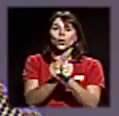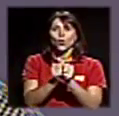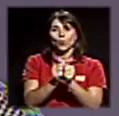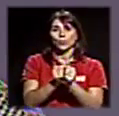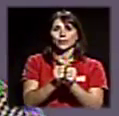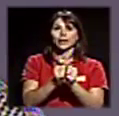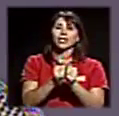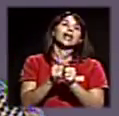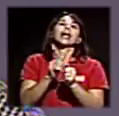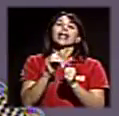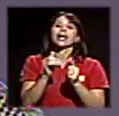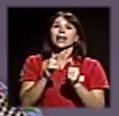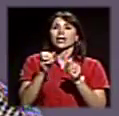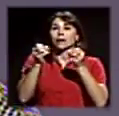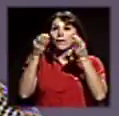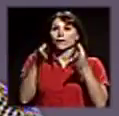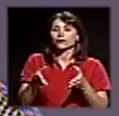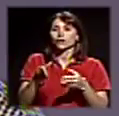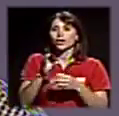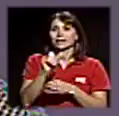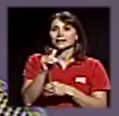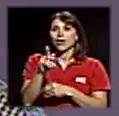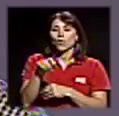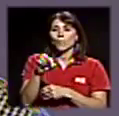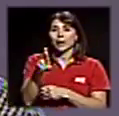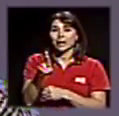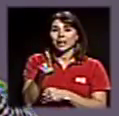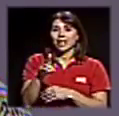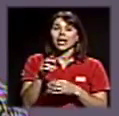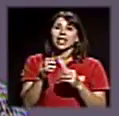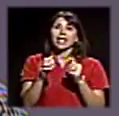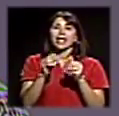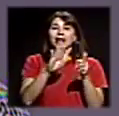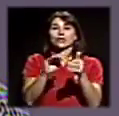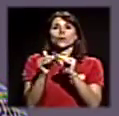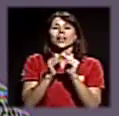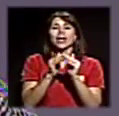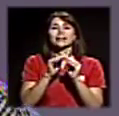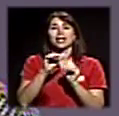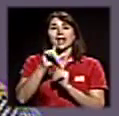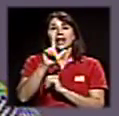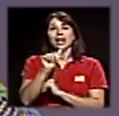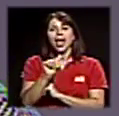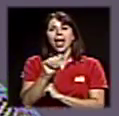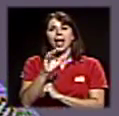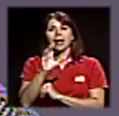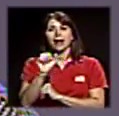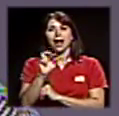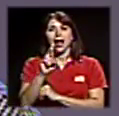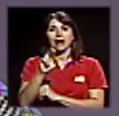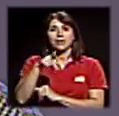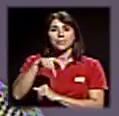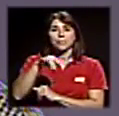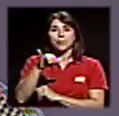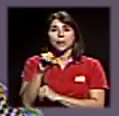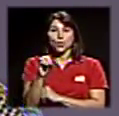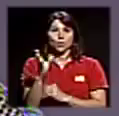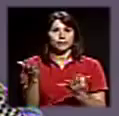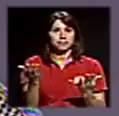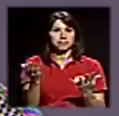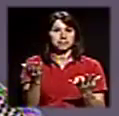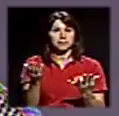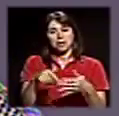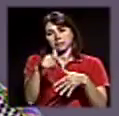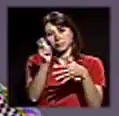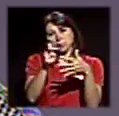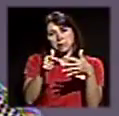Annette Saupe, una profesora que sale de origen alemán, en las comunidades de La Carpio. Y creo que esos son más